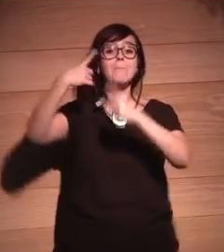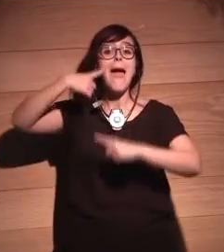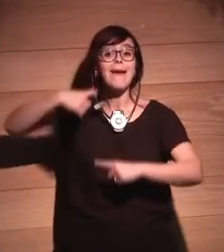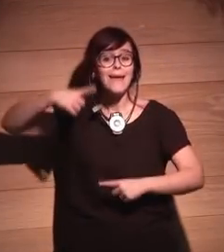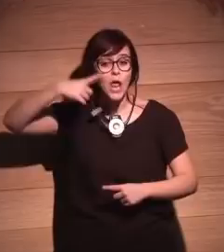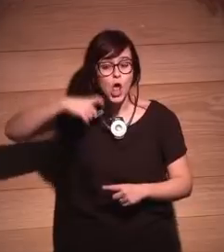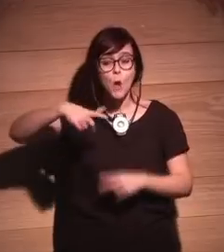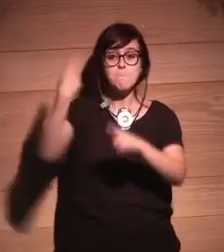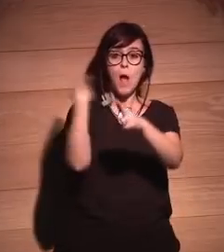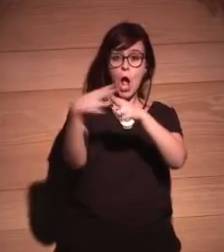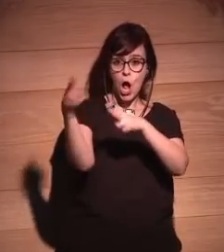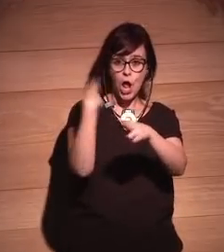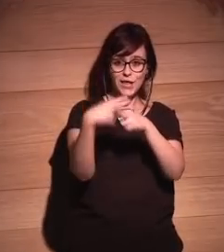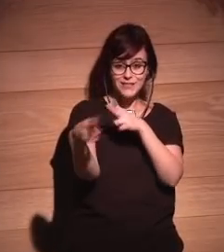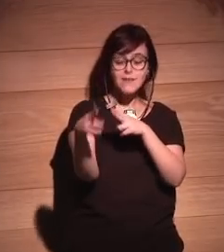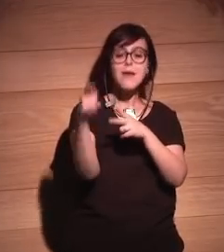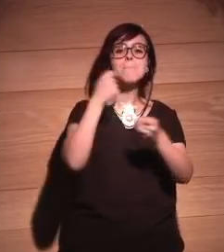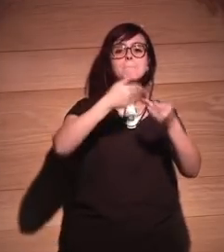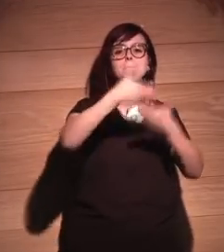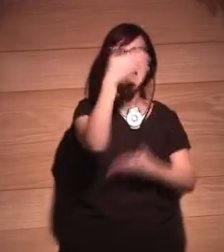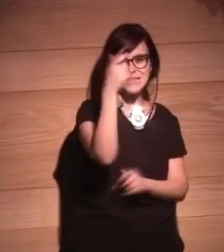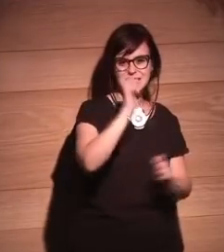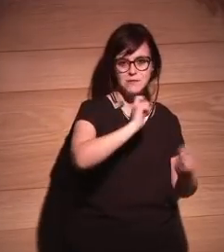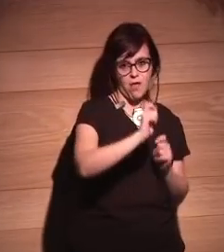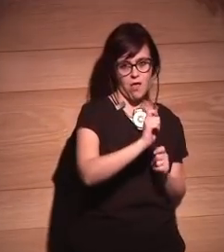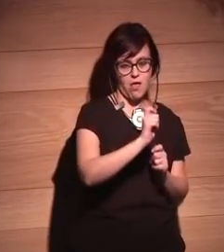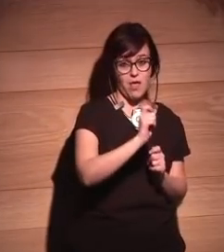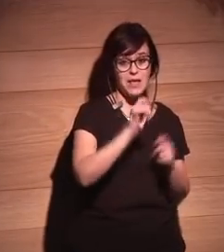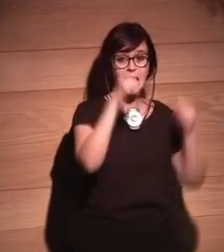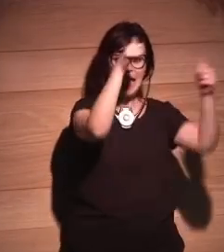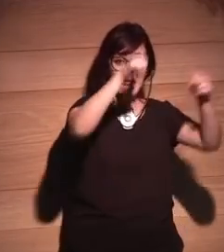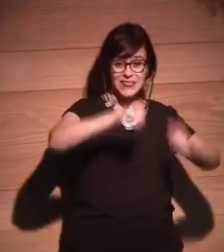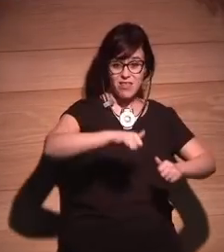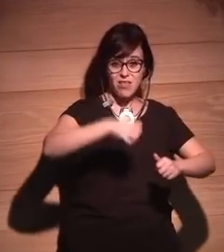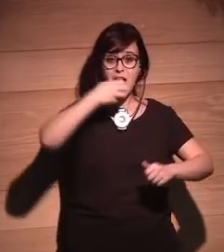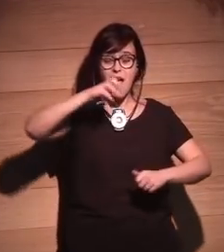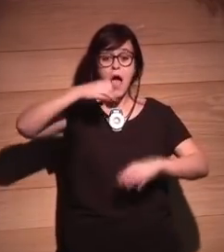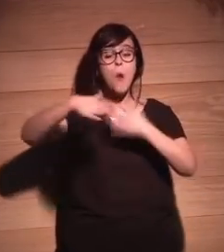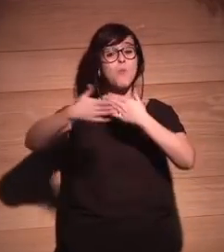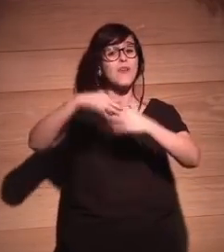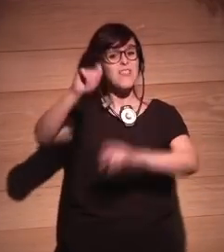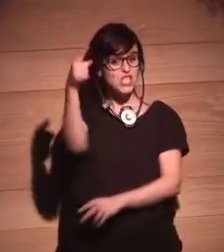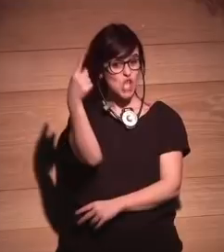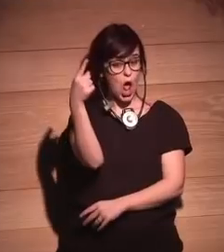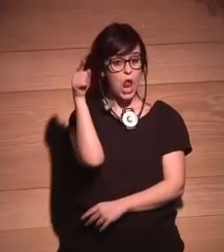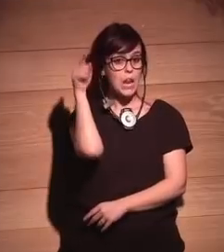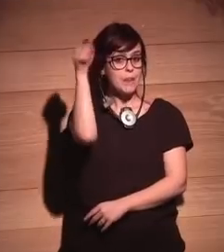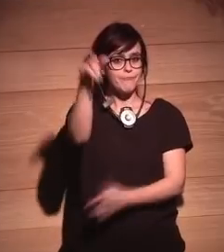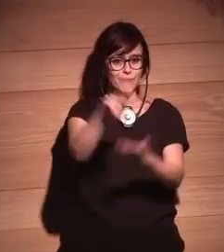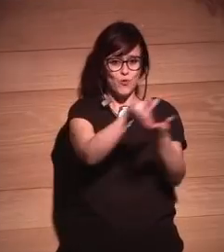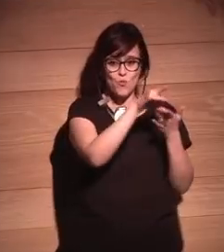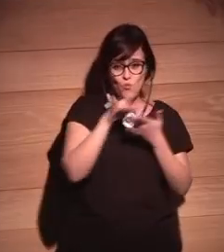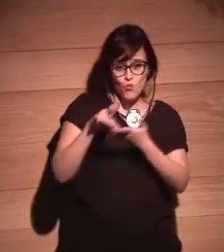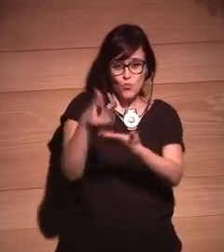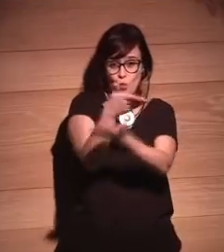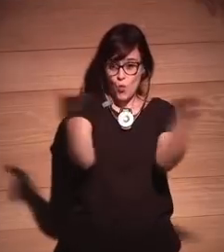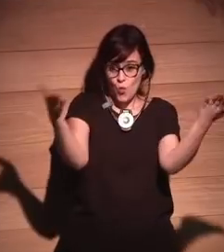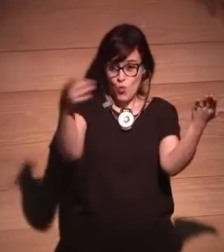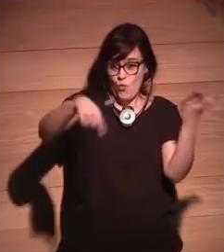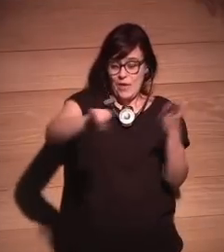banqueros, políticos y prensa. En los carteles de la calle, aquí en la Puerta del Sol, sin ir más lejos, pero a cualquier sitio, o